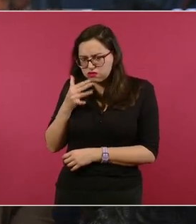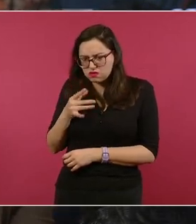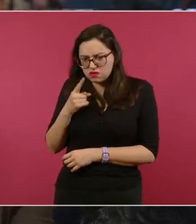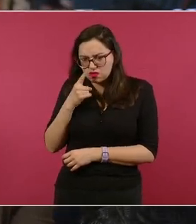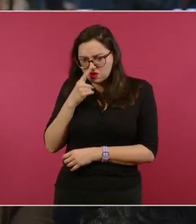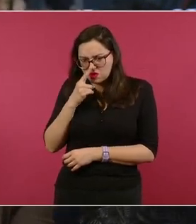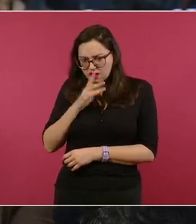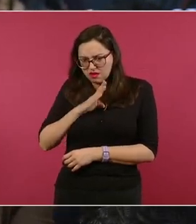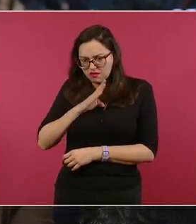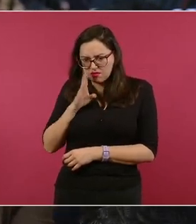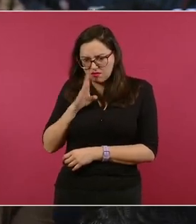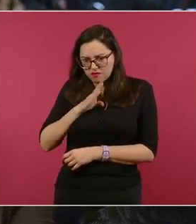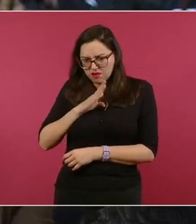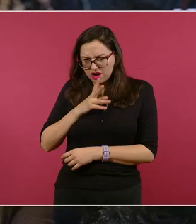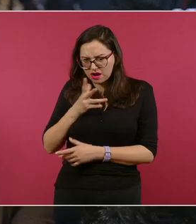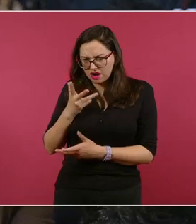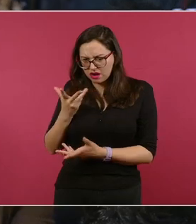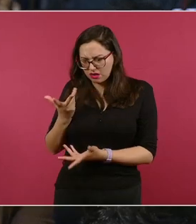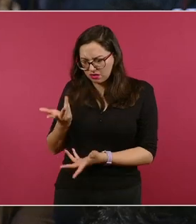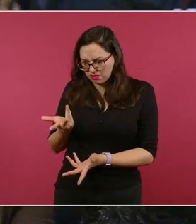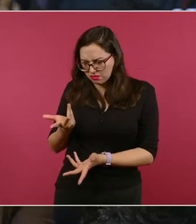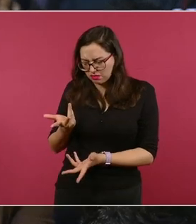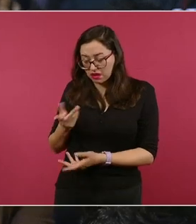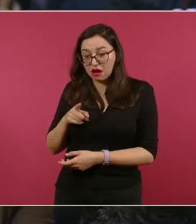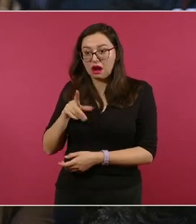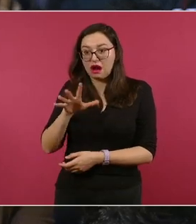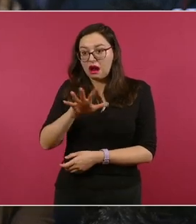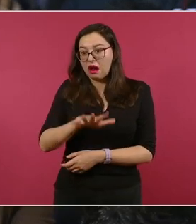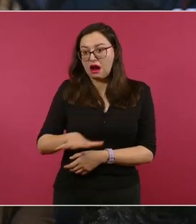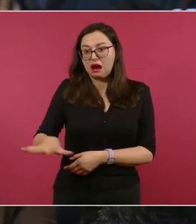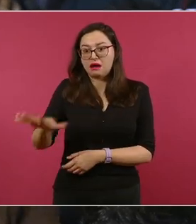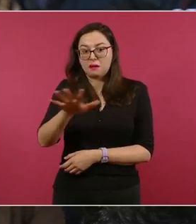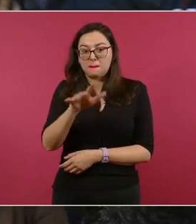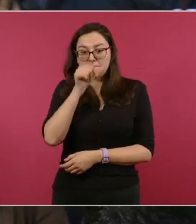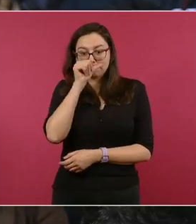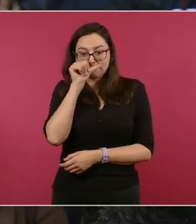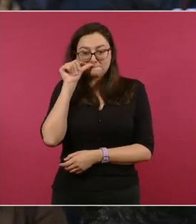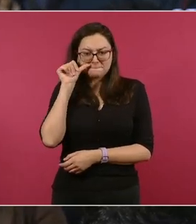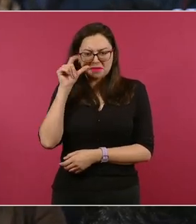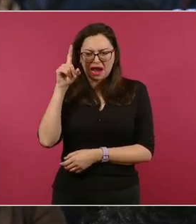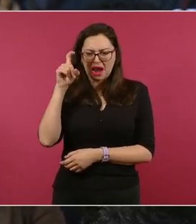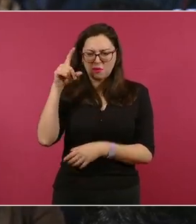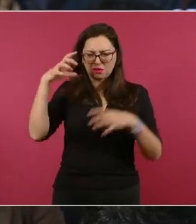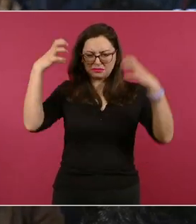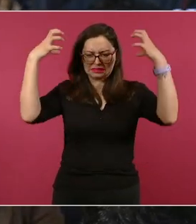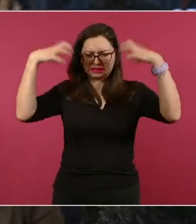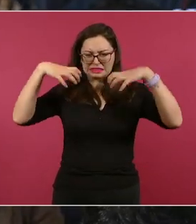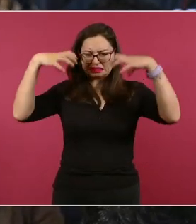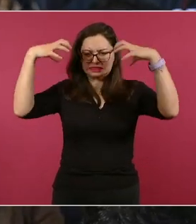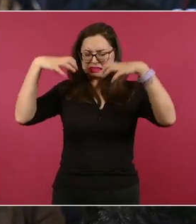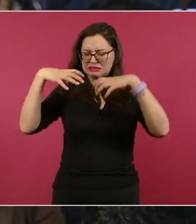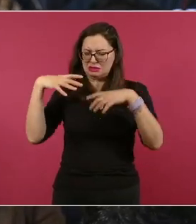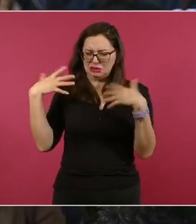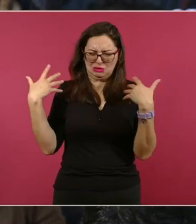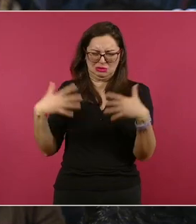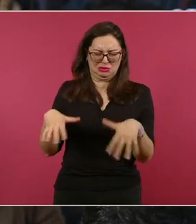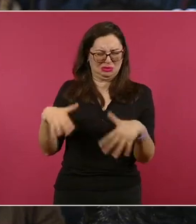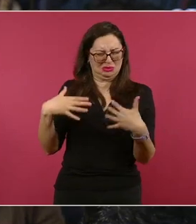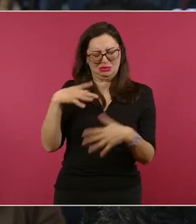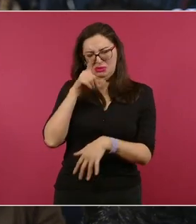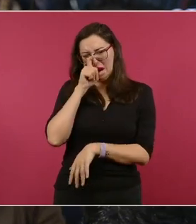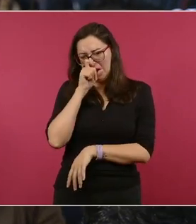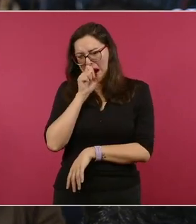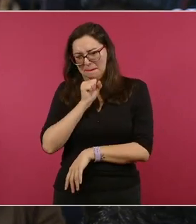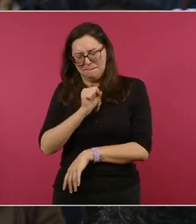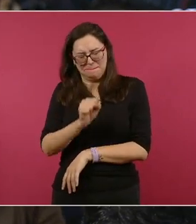salían erupciones cuando se bañaba la gente ahí en la Benito Juárez, en la alcaldía Benito Juárez? ¿Qué información tiene? Esto se